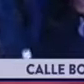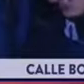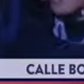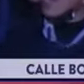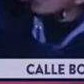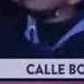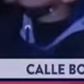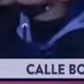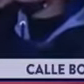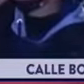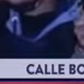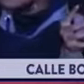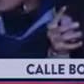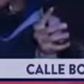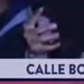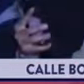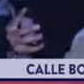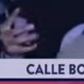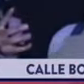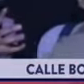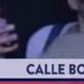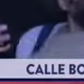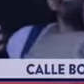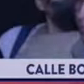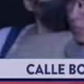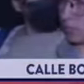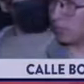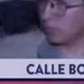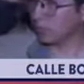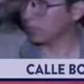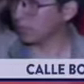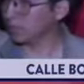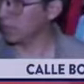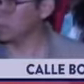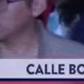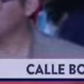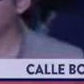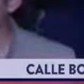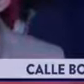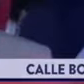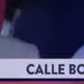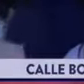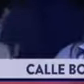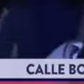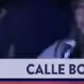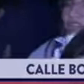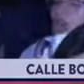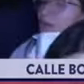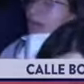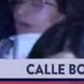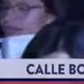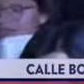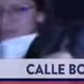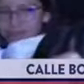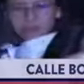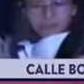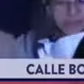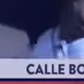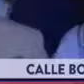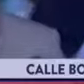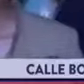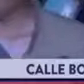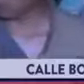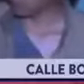sucediendo en el país. Las cuatro esquinas para el ingreso al kilómetro cero no tienen acceso porque existe resguardo policial. Pues bien, gracias por